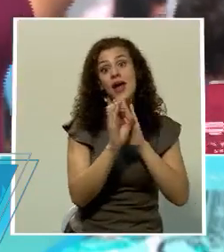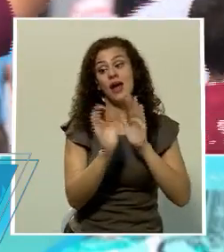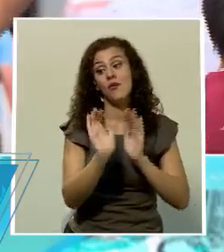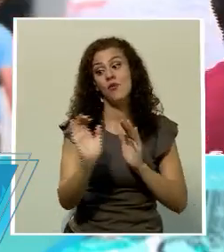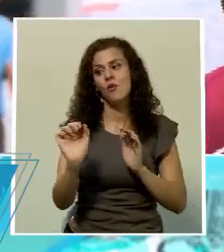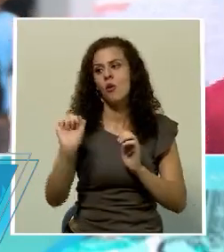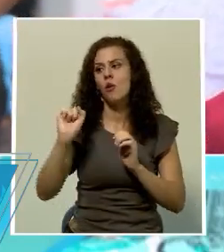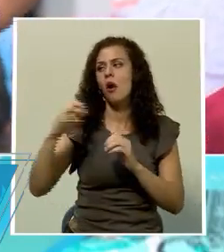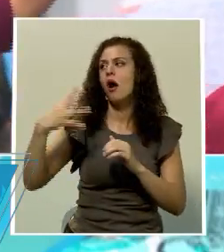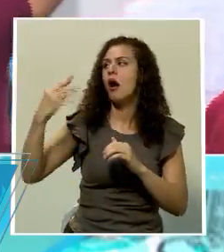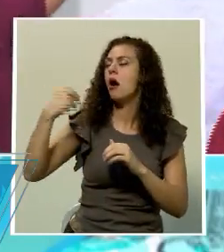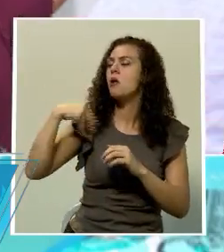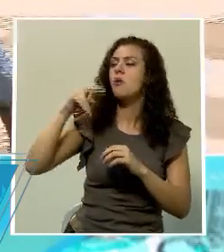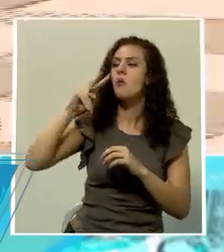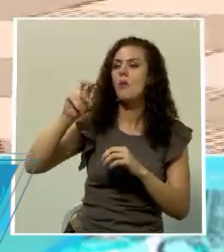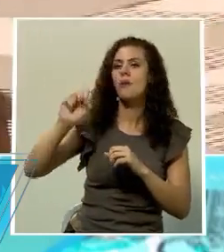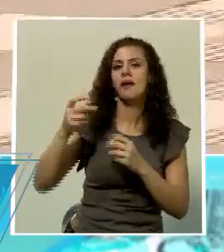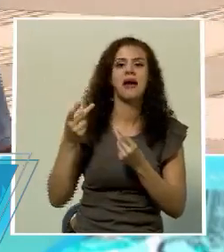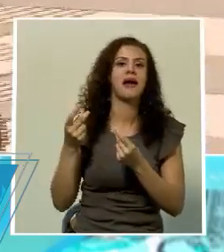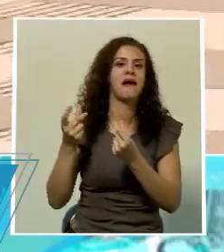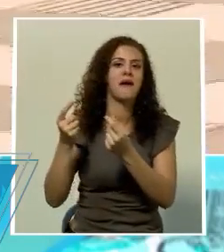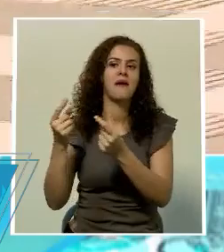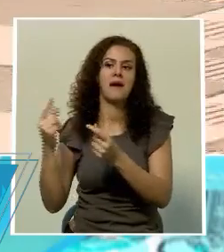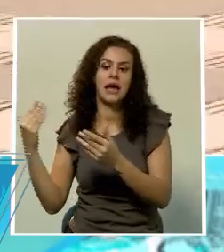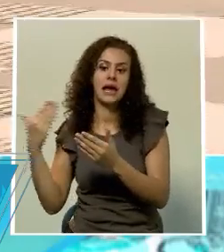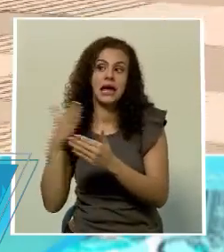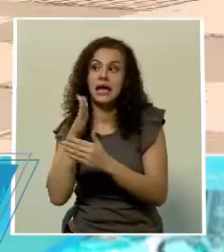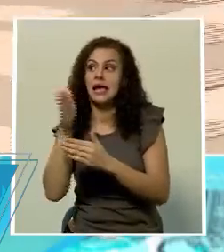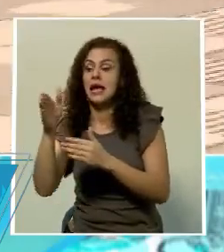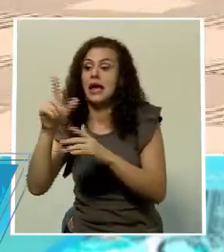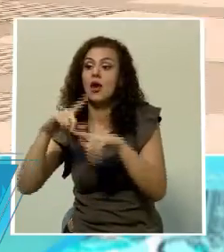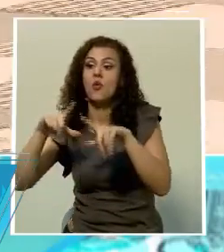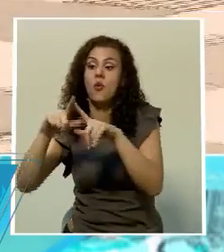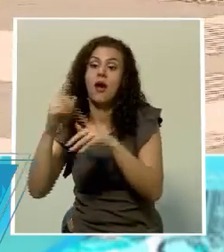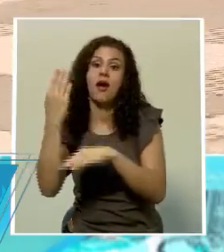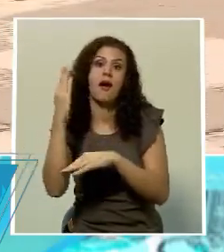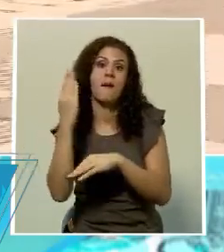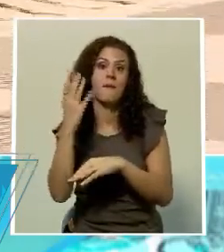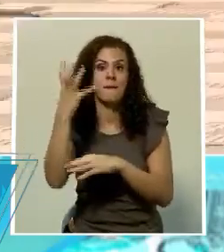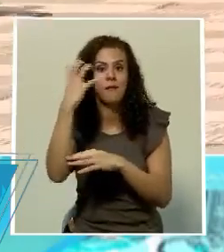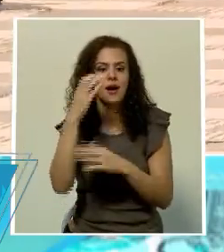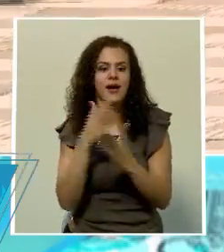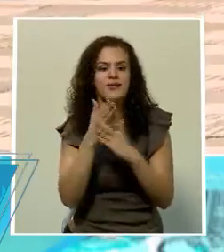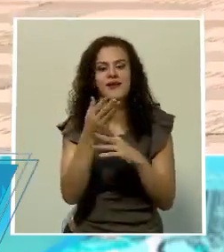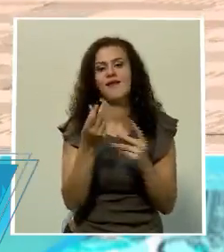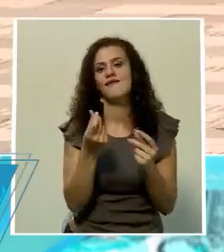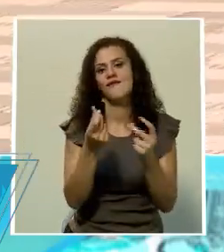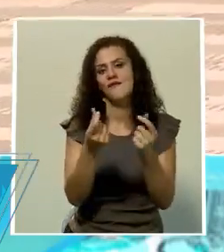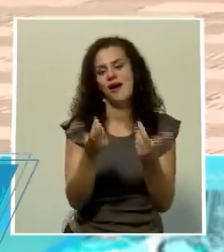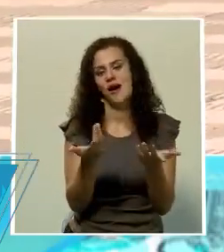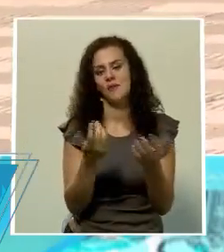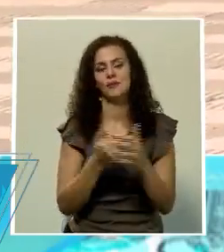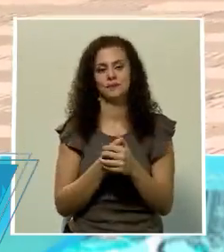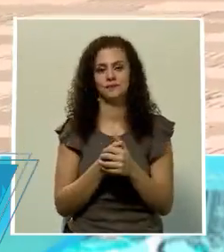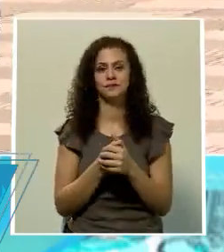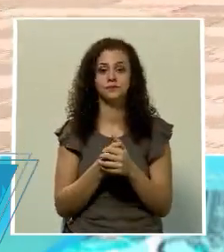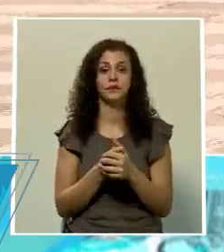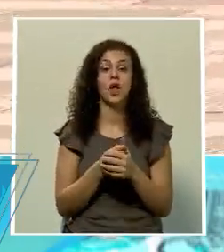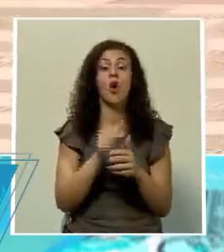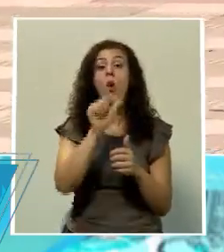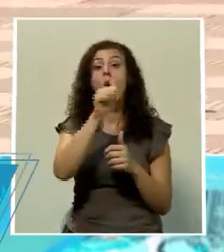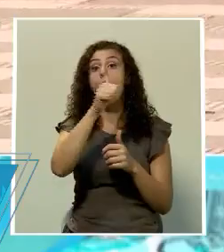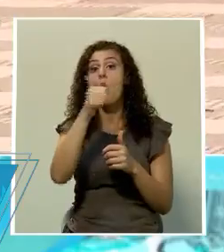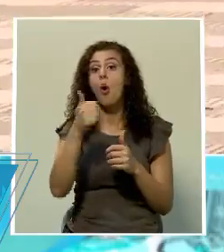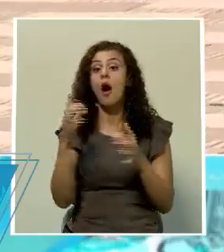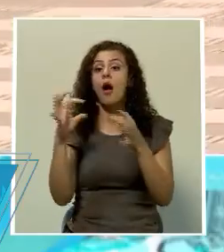lado, puede rápidamente accesar los lugares donde se va a bañar y llega rápido a ese punto. Las otras